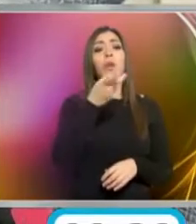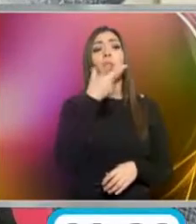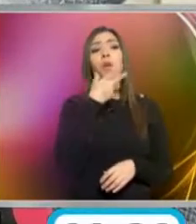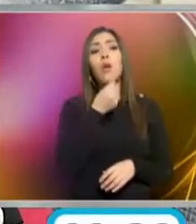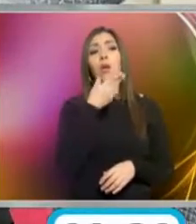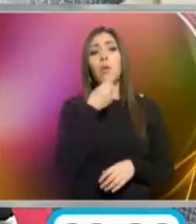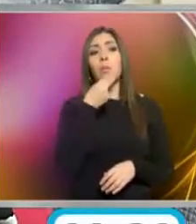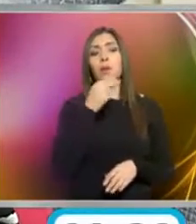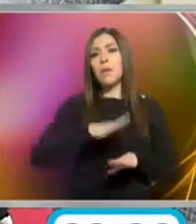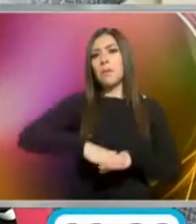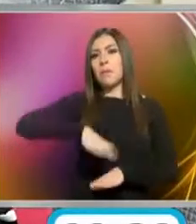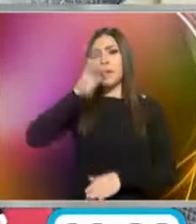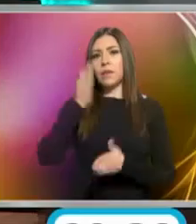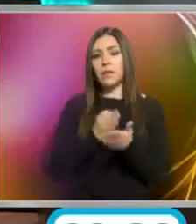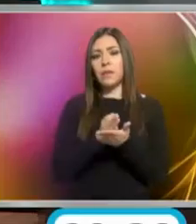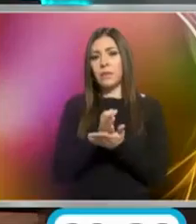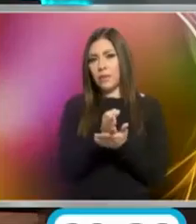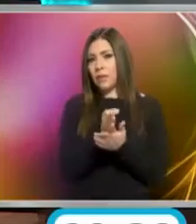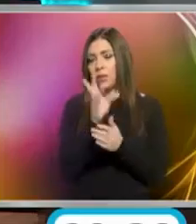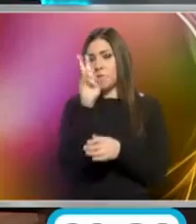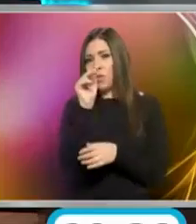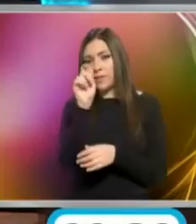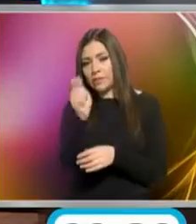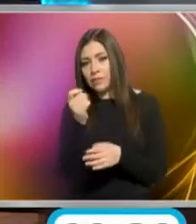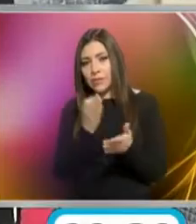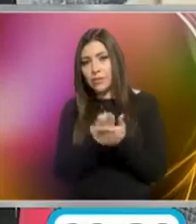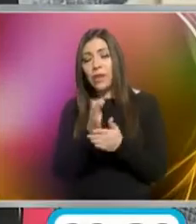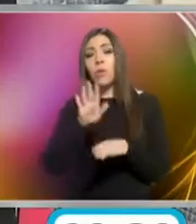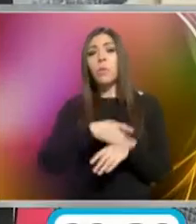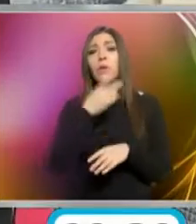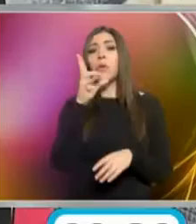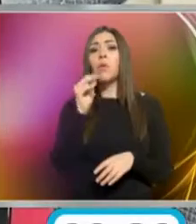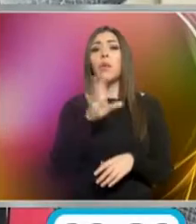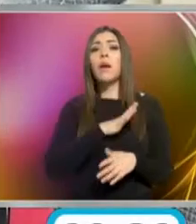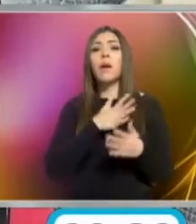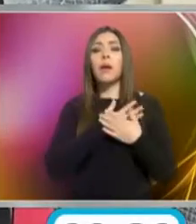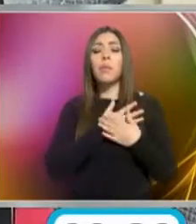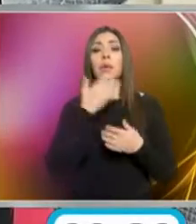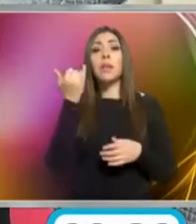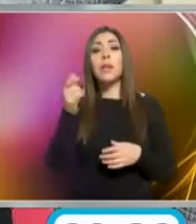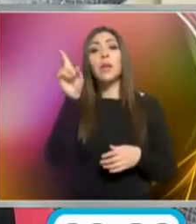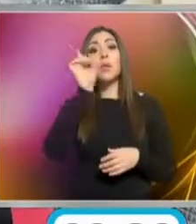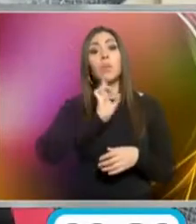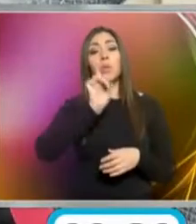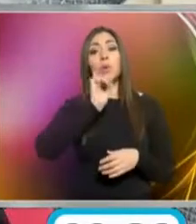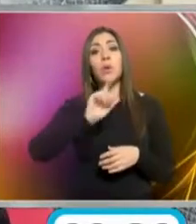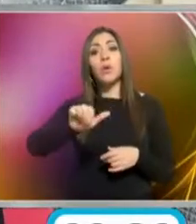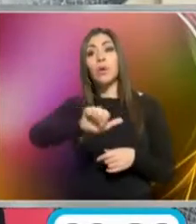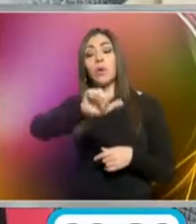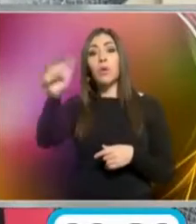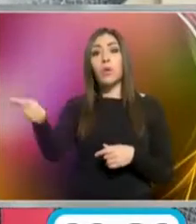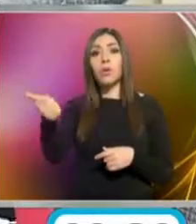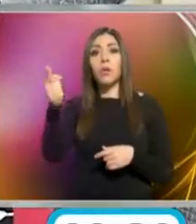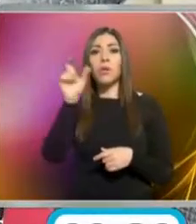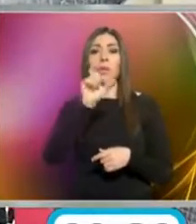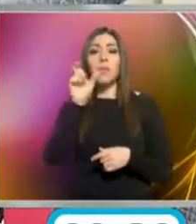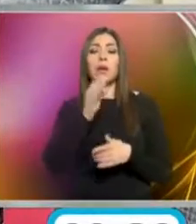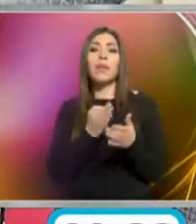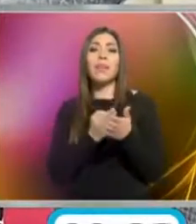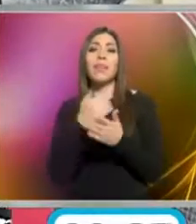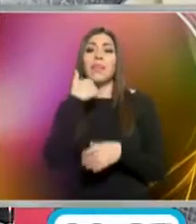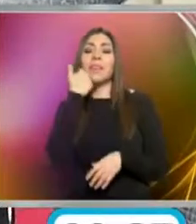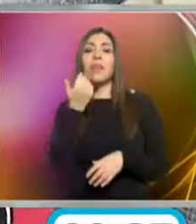sentimientos. Te estoy repitiendo las cosas Sí, que dice la gente. claro. Y que las mujeres, cuando son infieles, ya valió casi porque sí